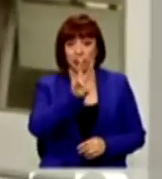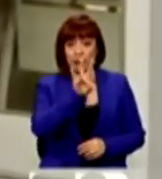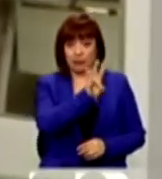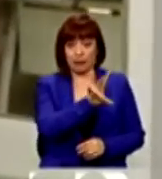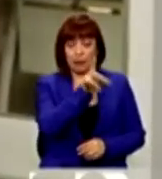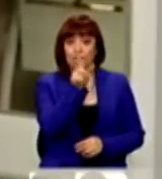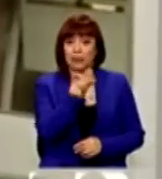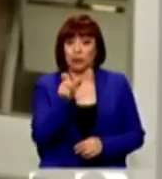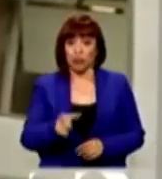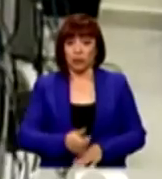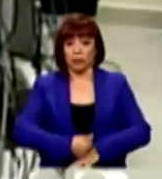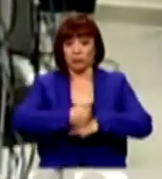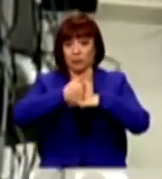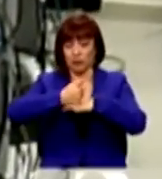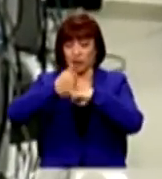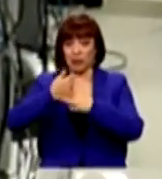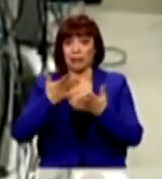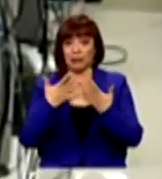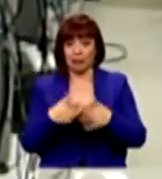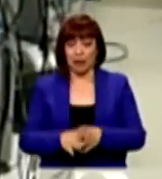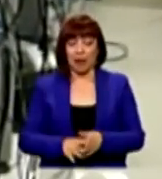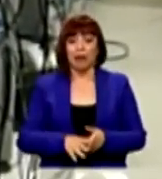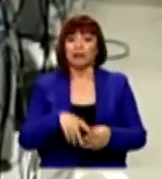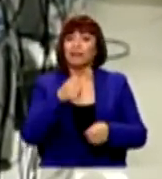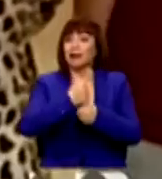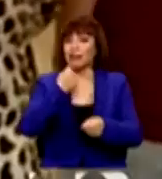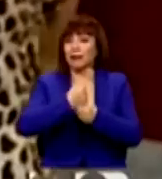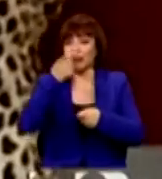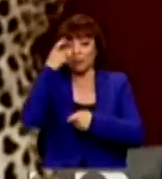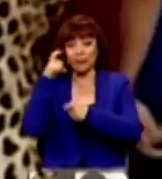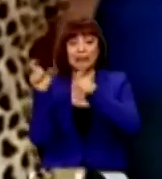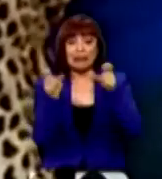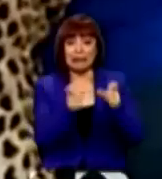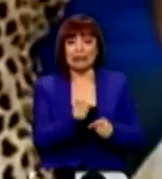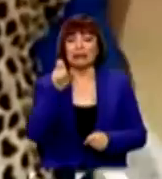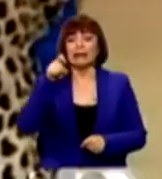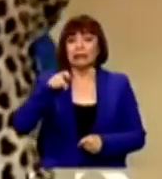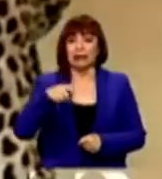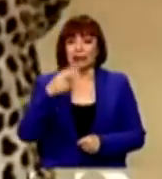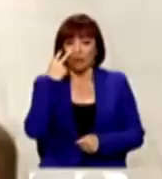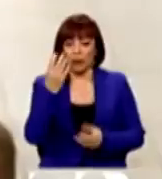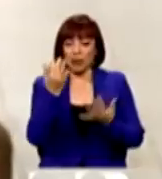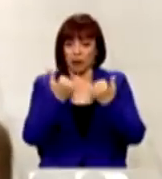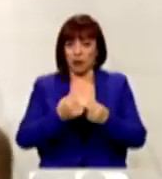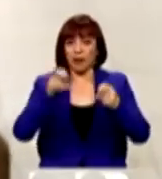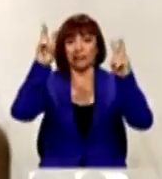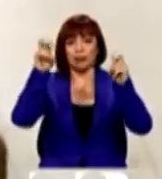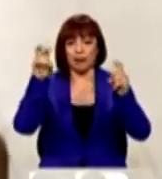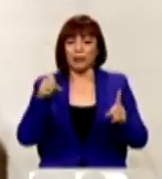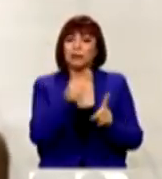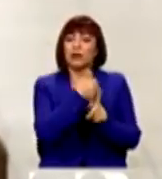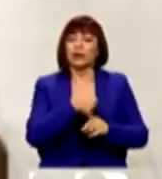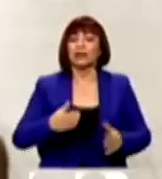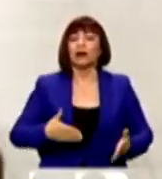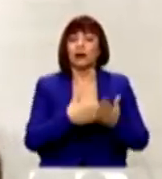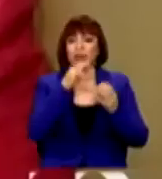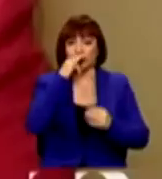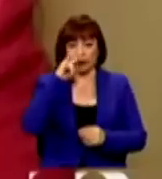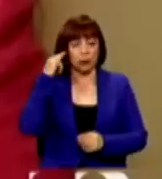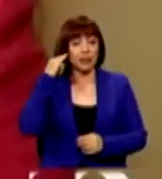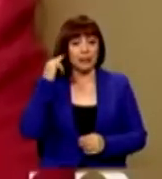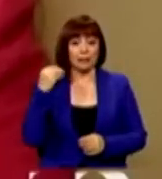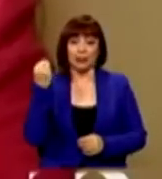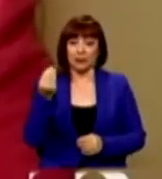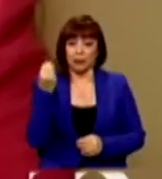ha autorizado contratar a la Fiscalía deberán ser destinados a agilizar casos de violencia contra niños, niñas y adolescentes.